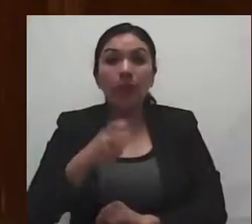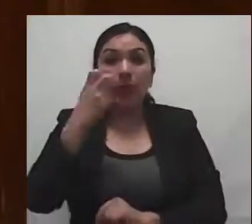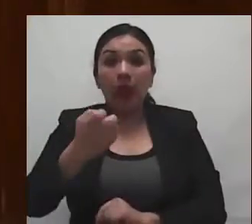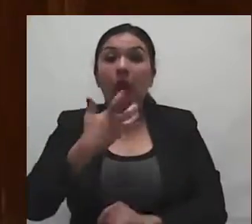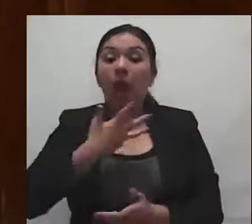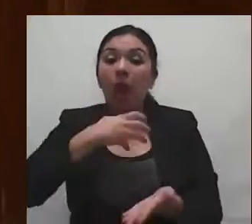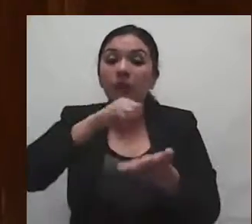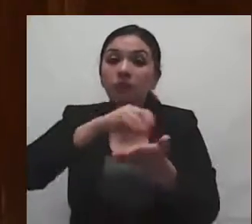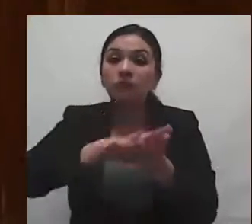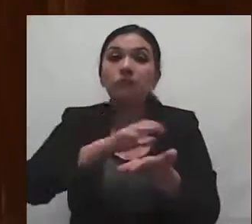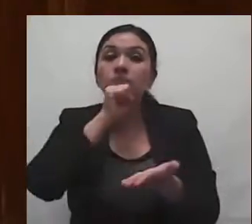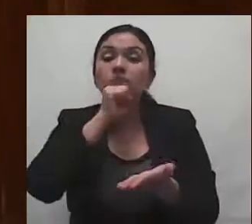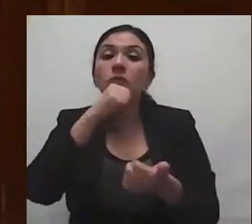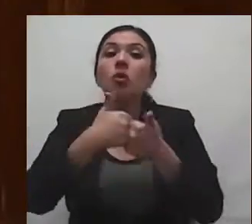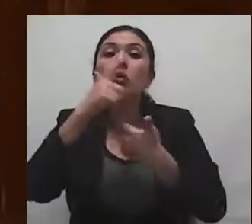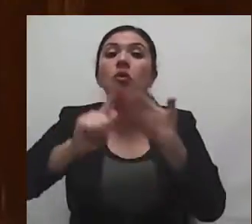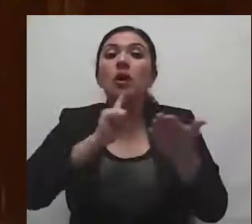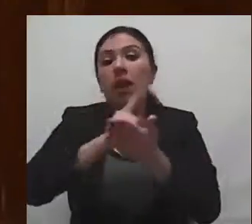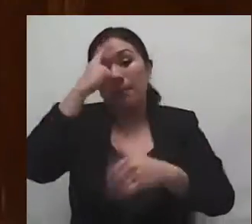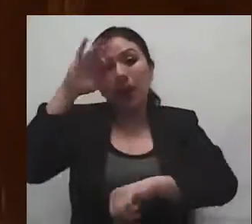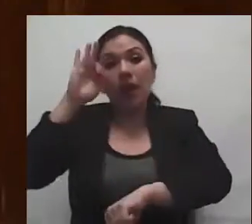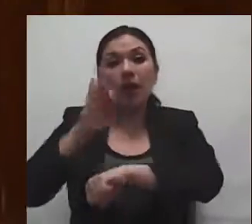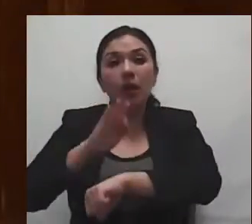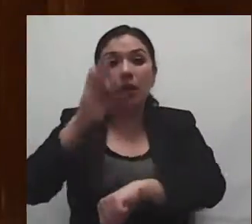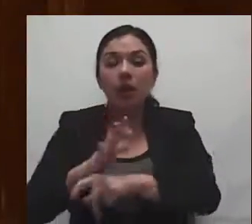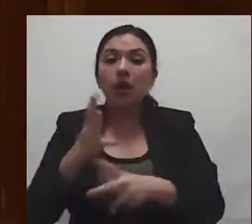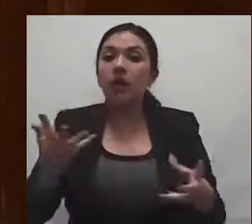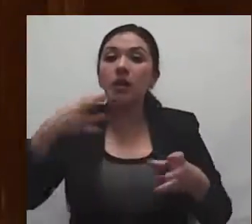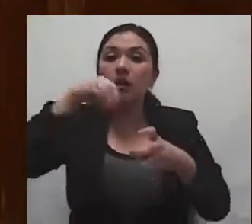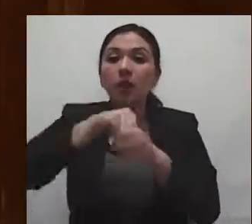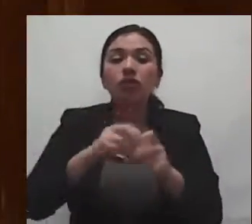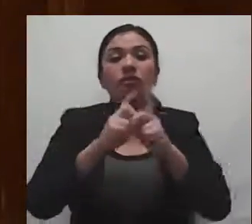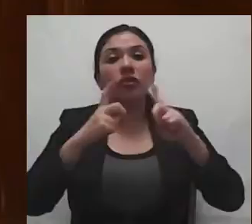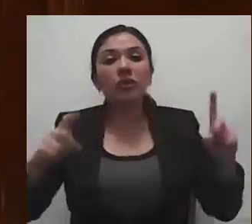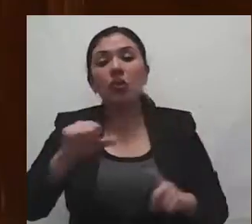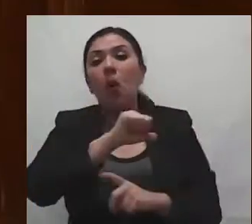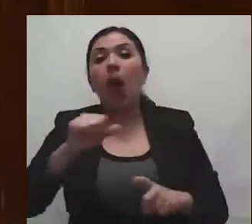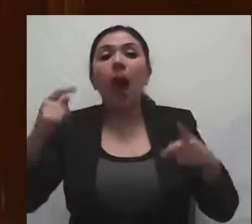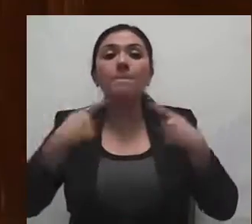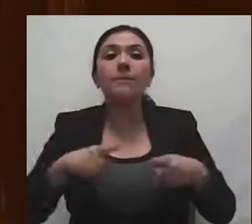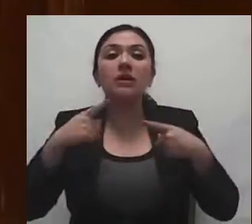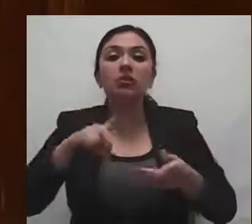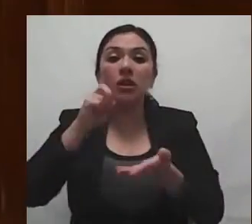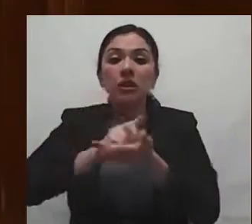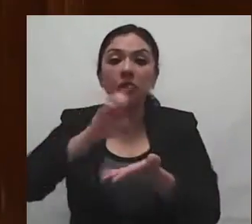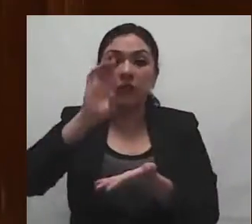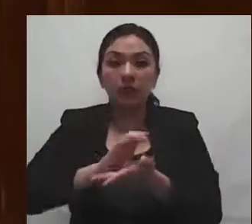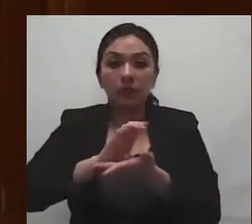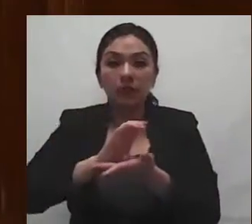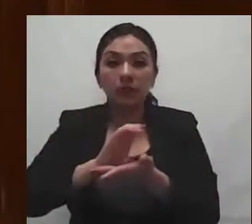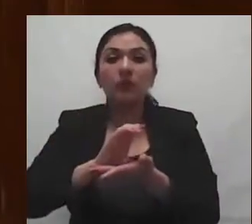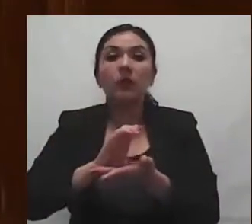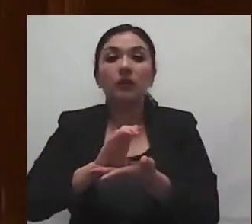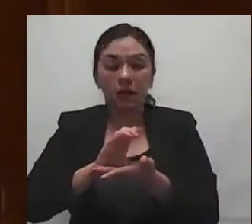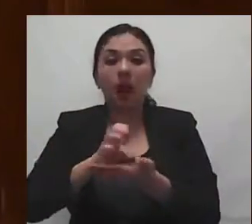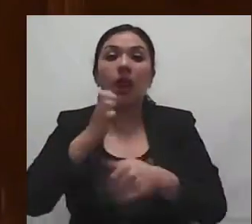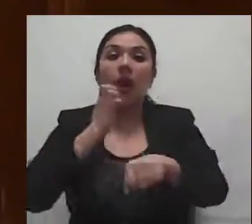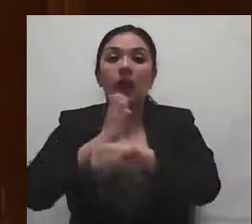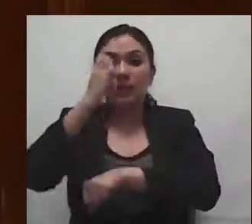establecidas en la Ley para la Protección, Integración y Desarrollo de las Personas con Discapacidad del